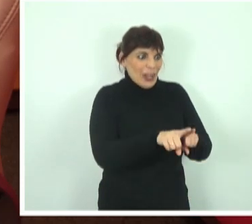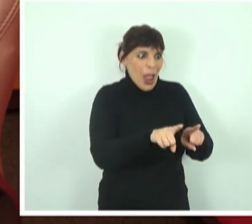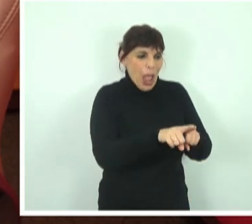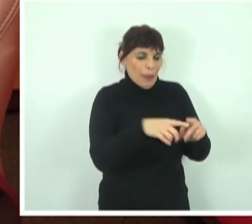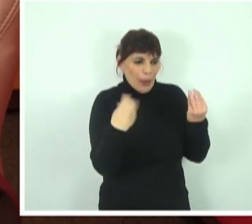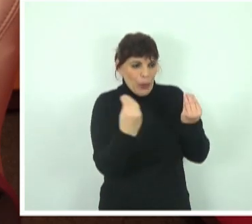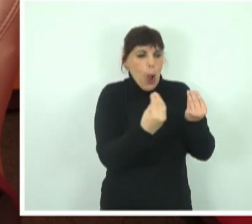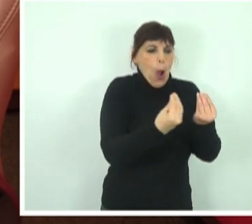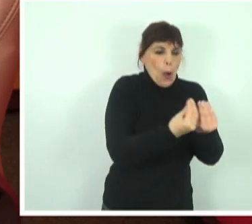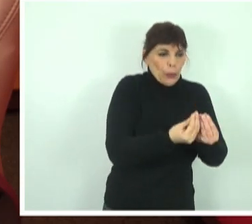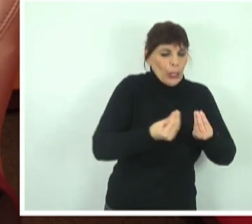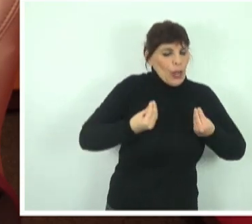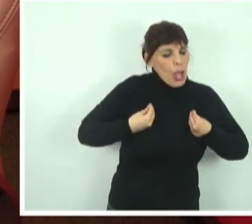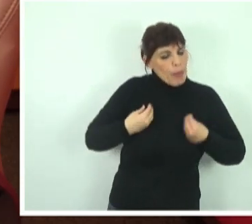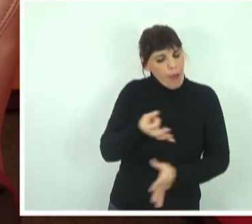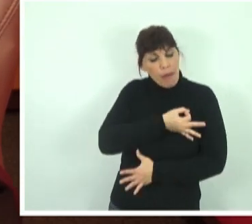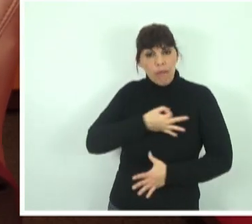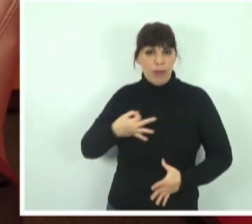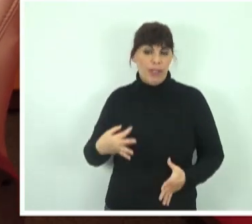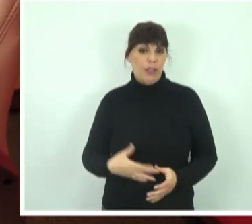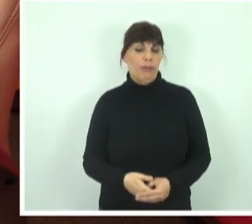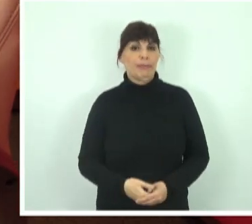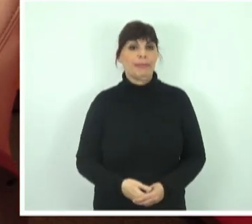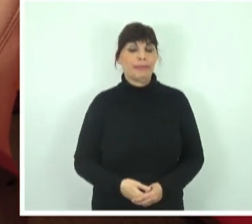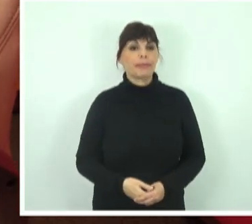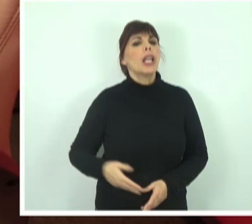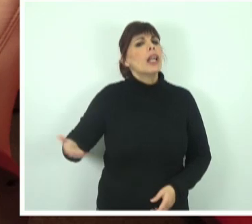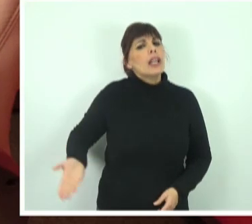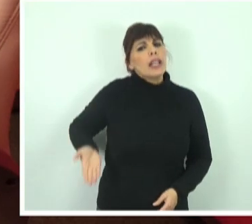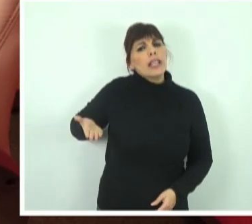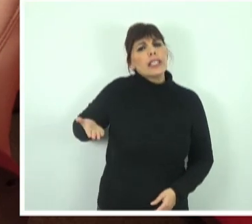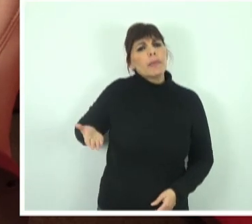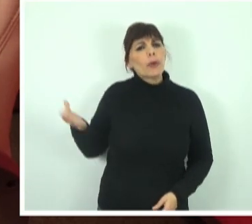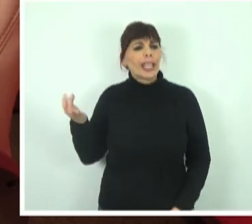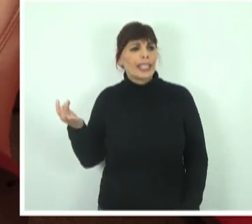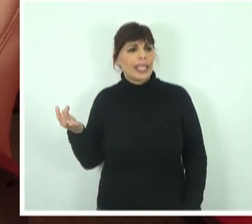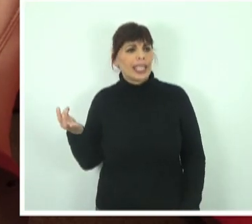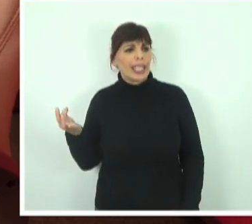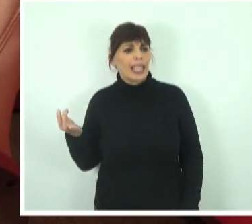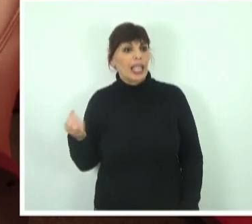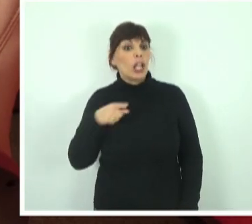armonía. Es importante para ti y para mí no visitar una